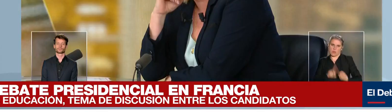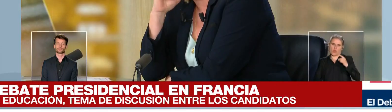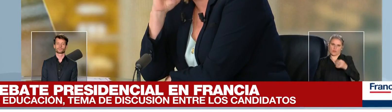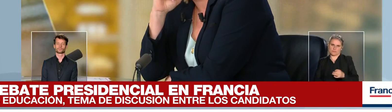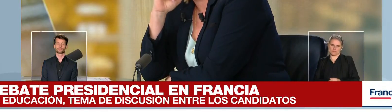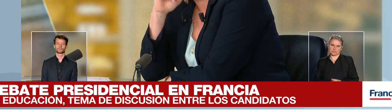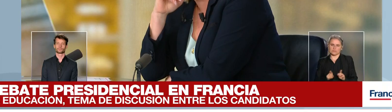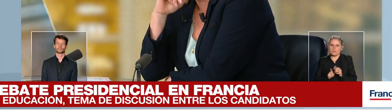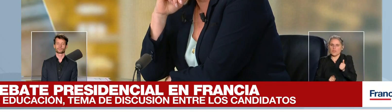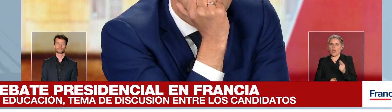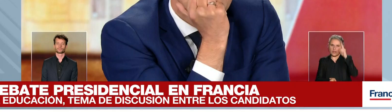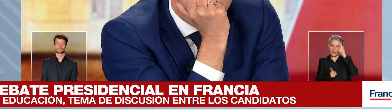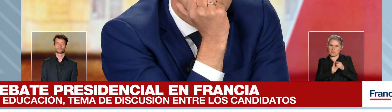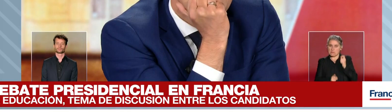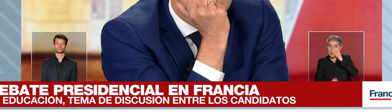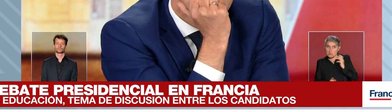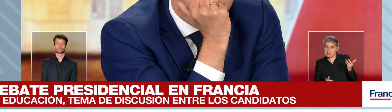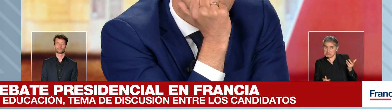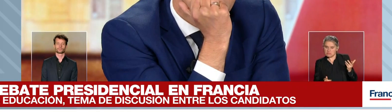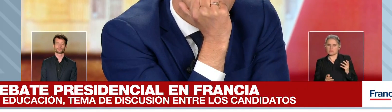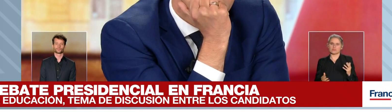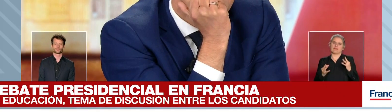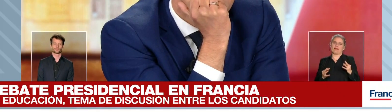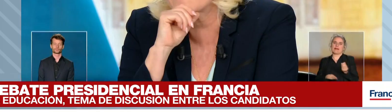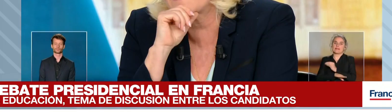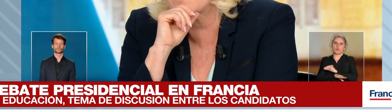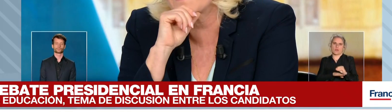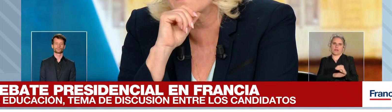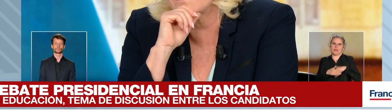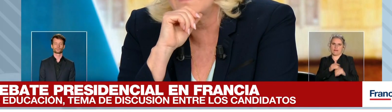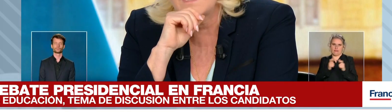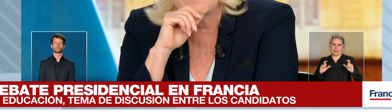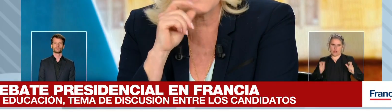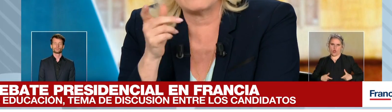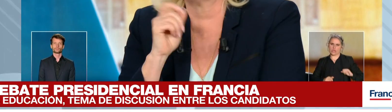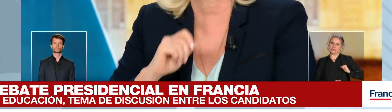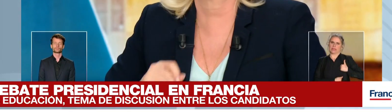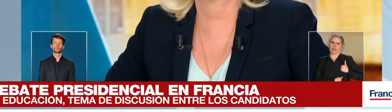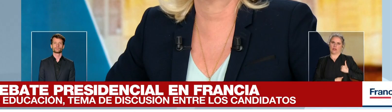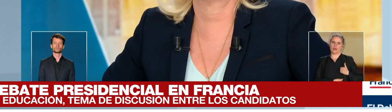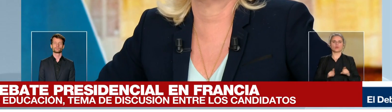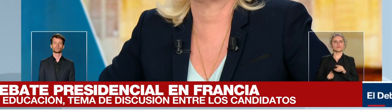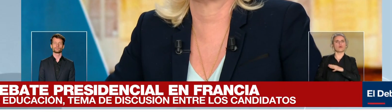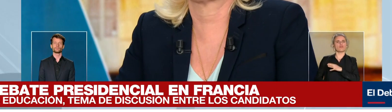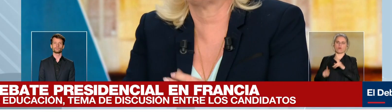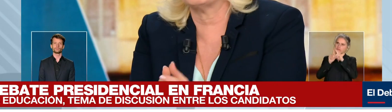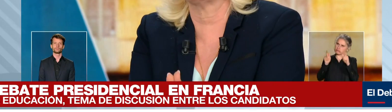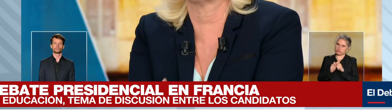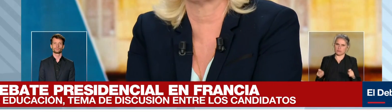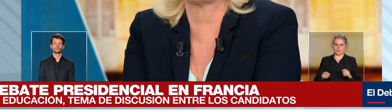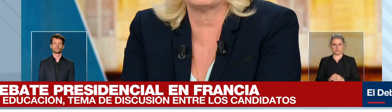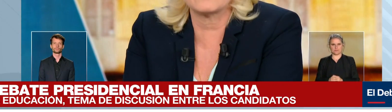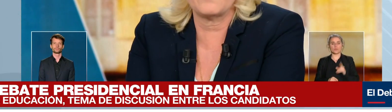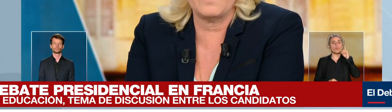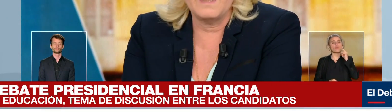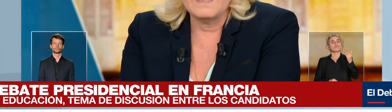estudios fundamentales en la primaria, porque es algo fundamental. Y la seguridad en las escuelas y el respeto a los profesores y la